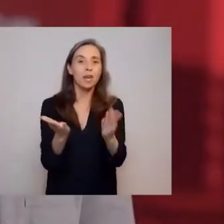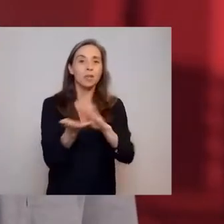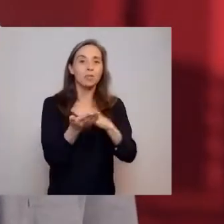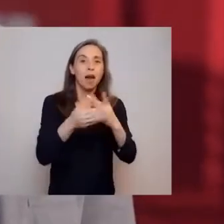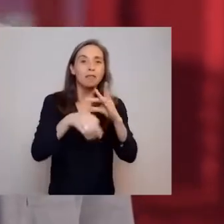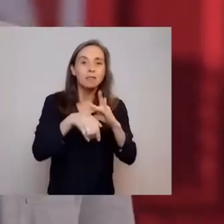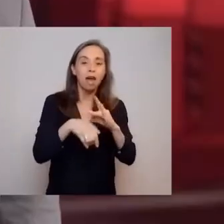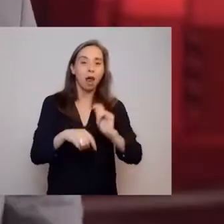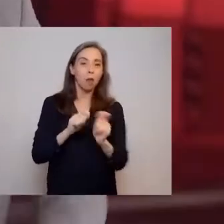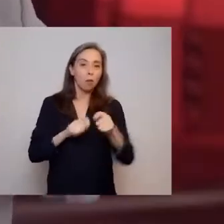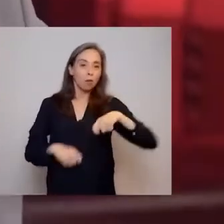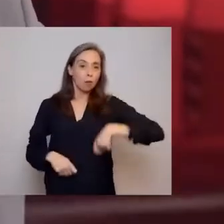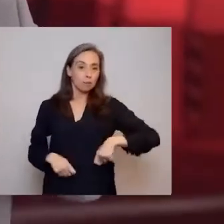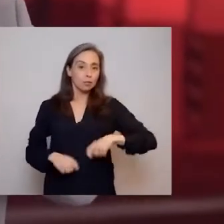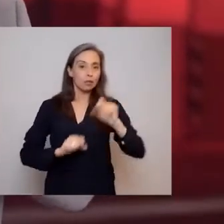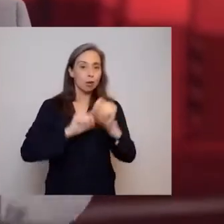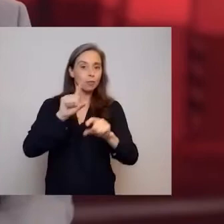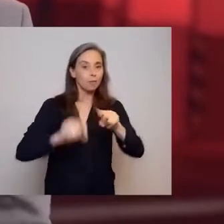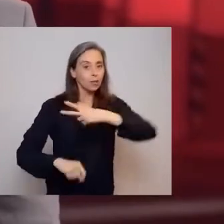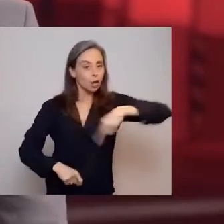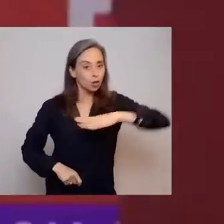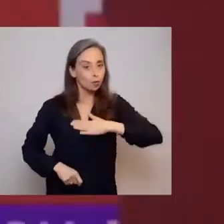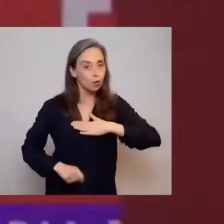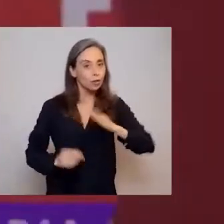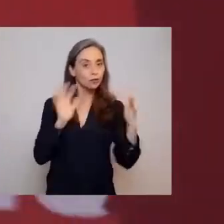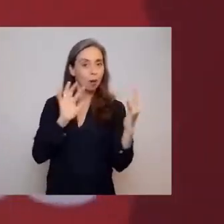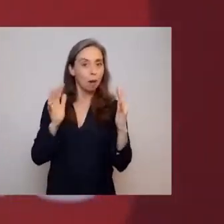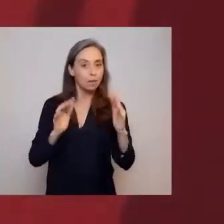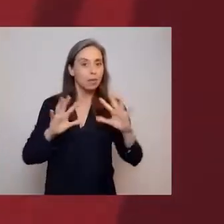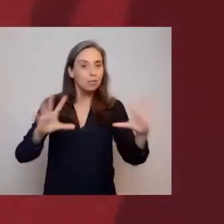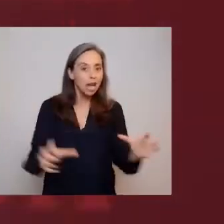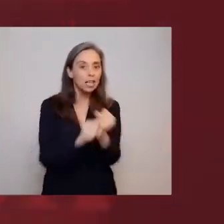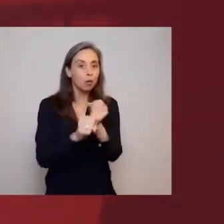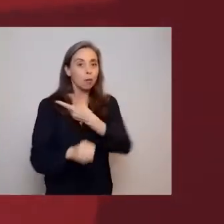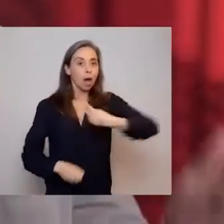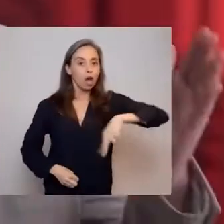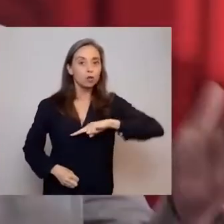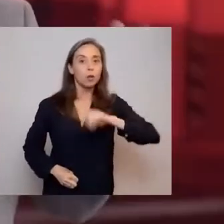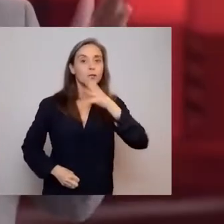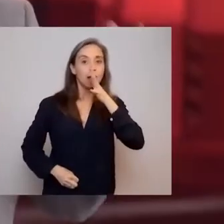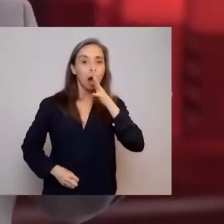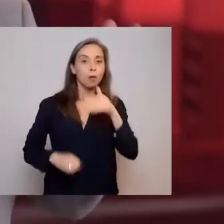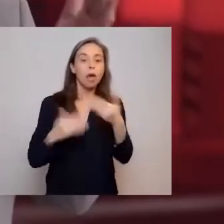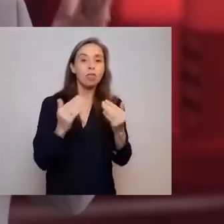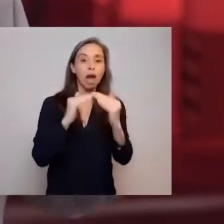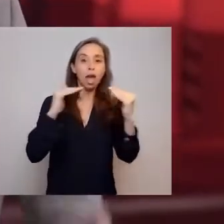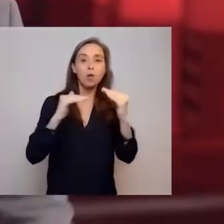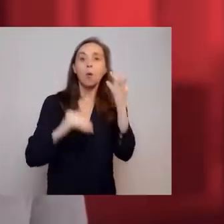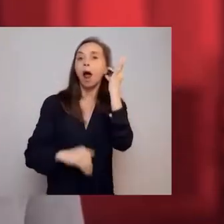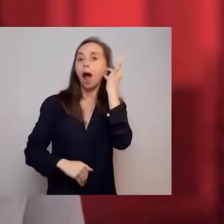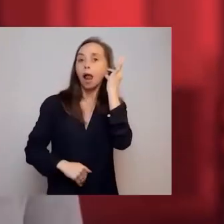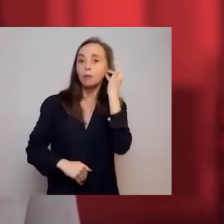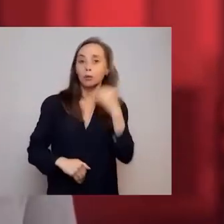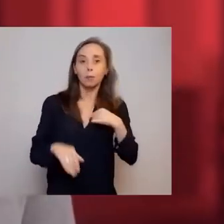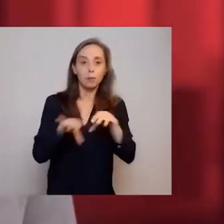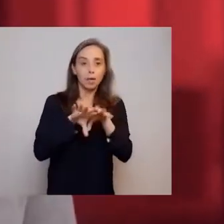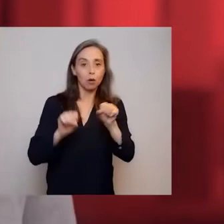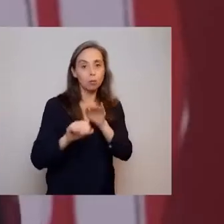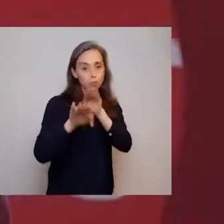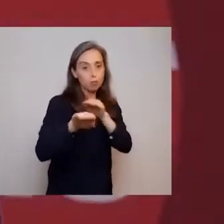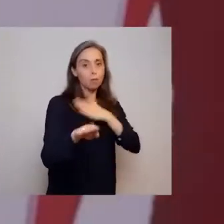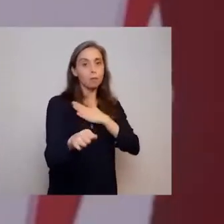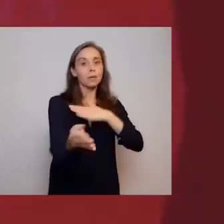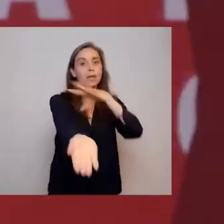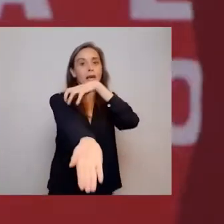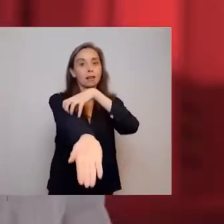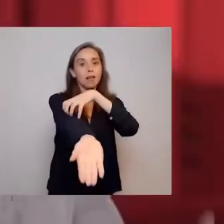salud, las pensiones, defender nuestro medio ambiente, recuperar nuestra agua, darle igualdad a las mujeres. Mi compromiso